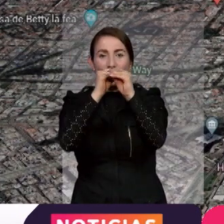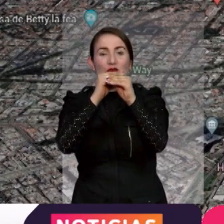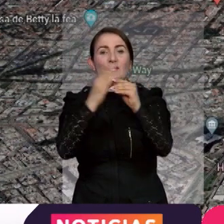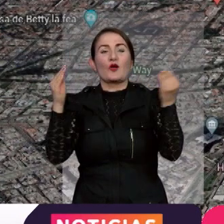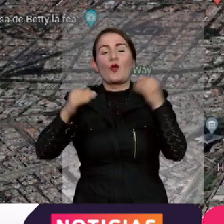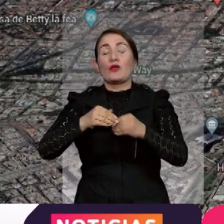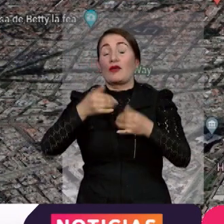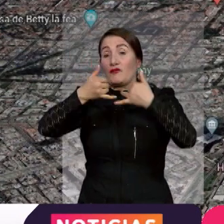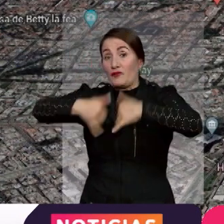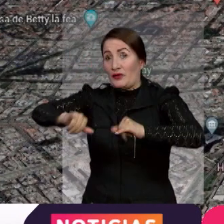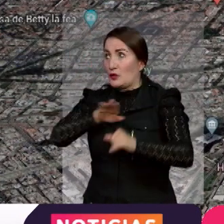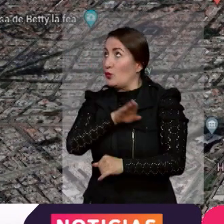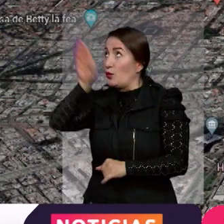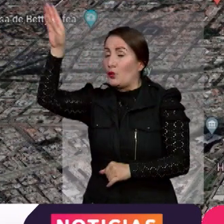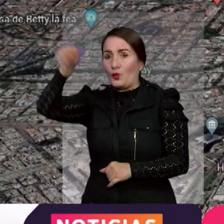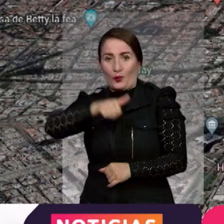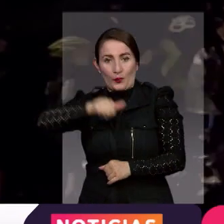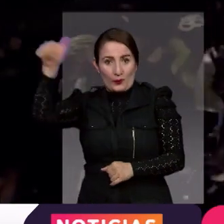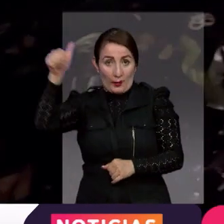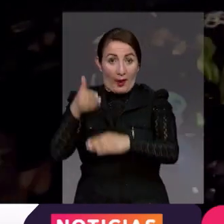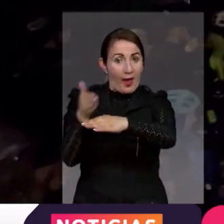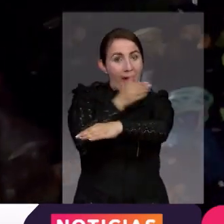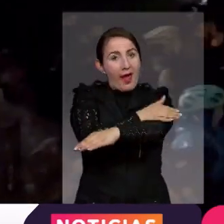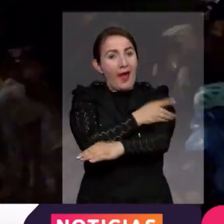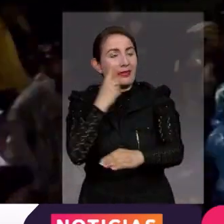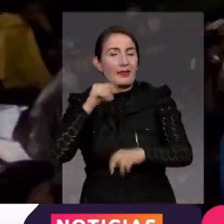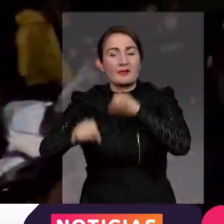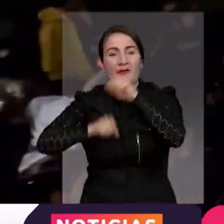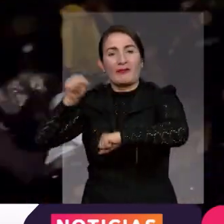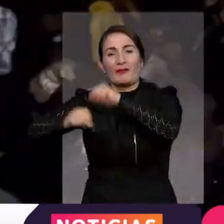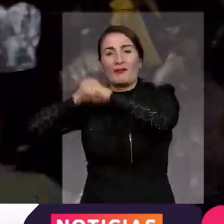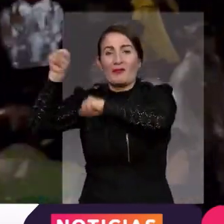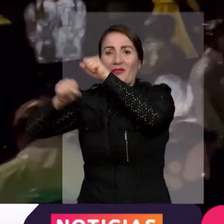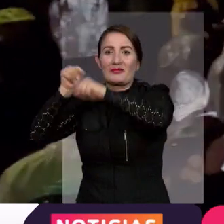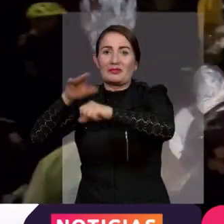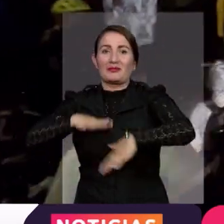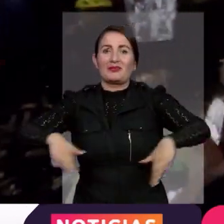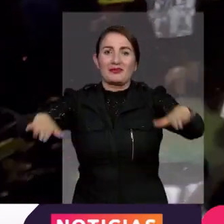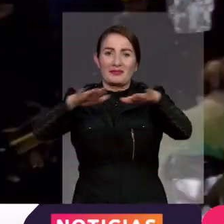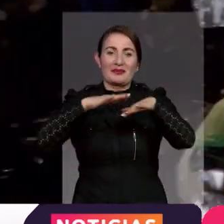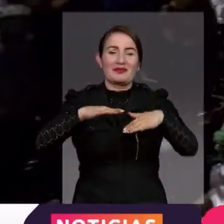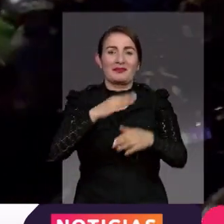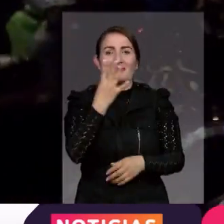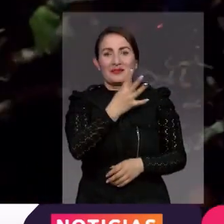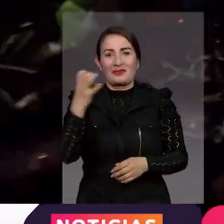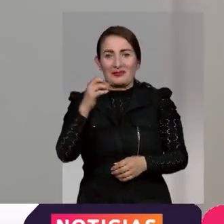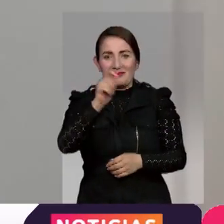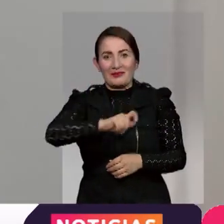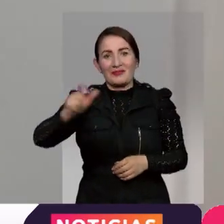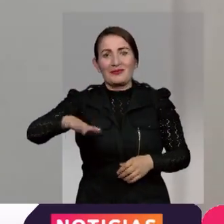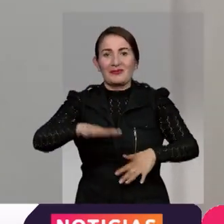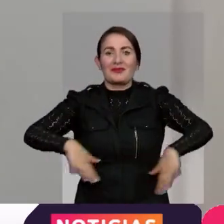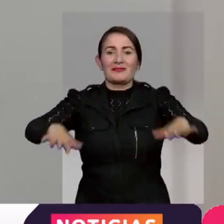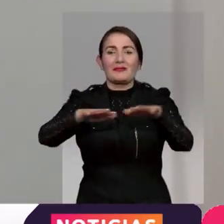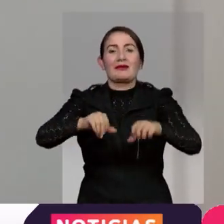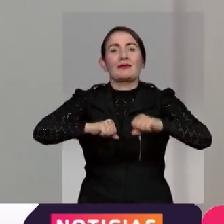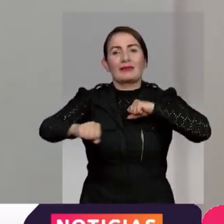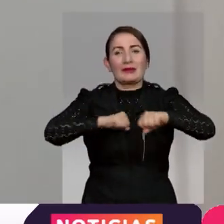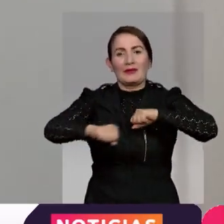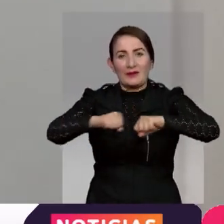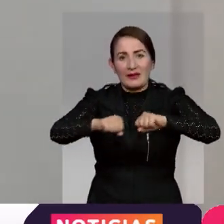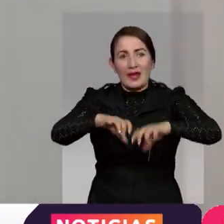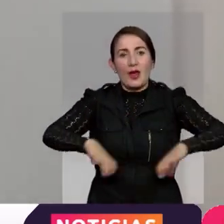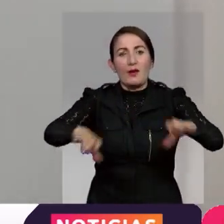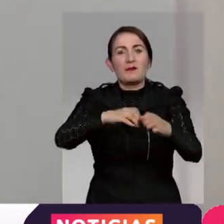de Guadalupe y regresan. En el anterior bici recorrido participaron alrededor de 400 personas. Esta es una actividad que cuenta con